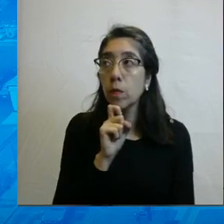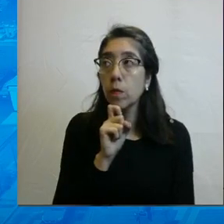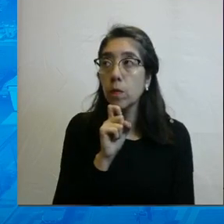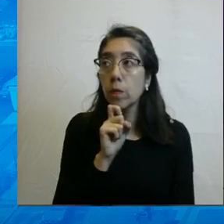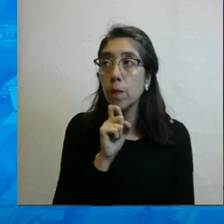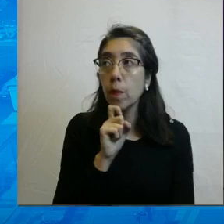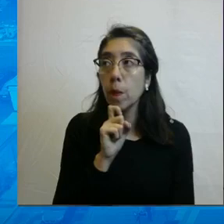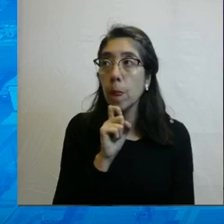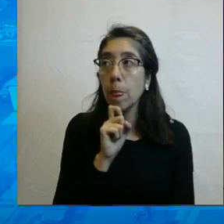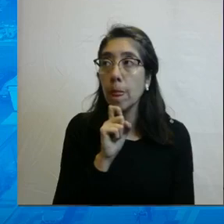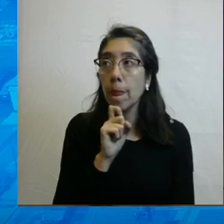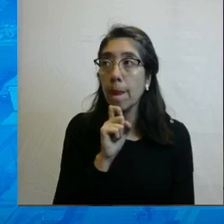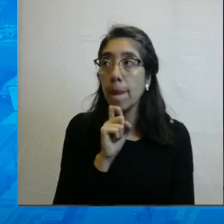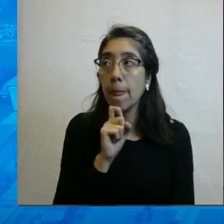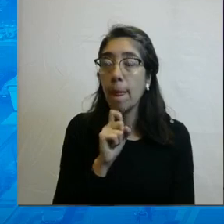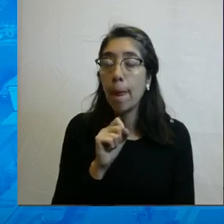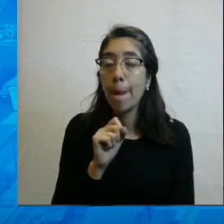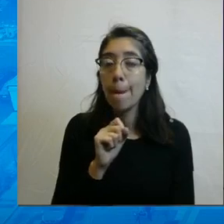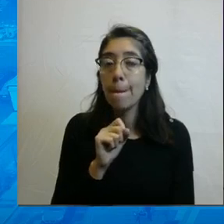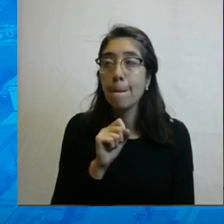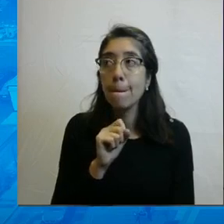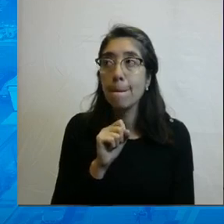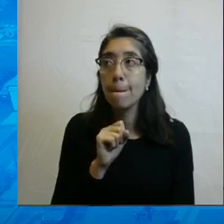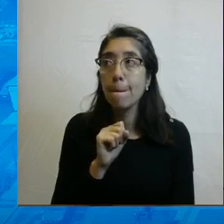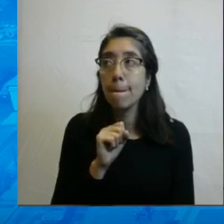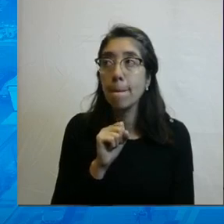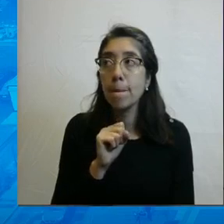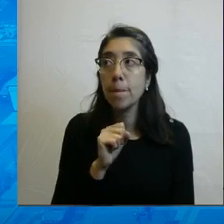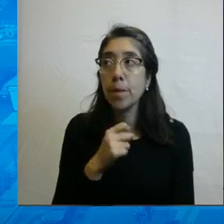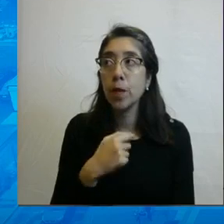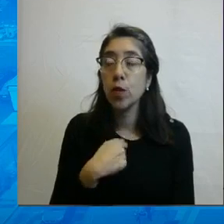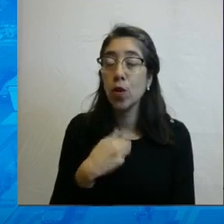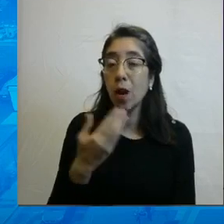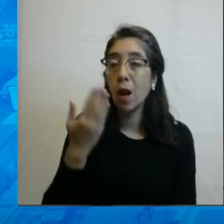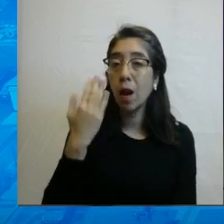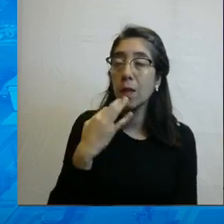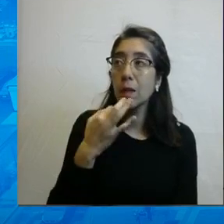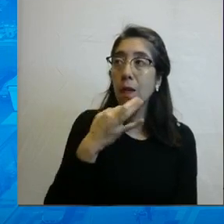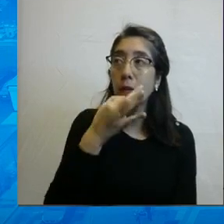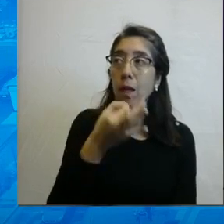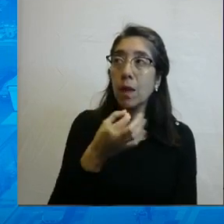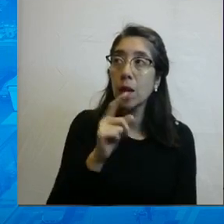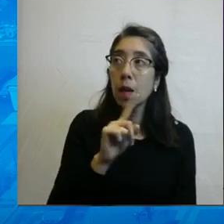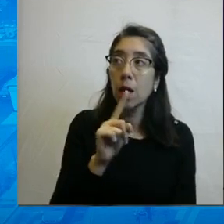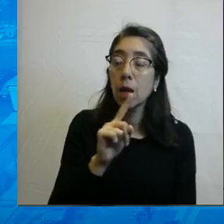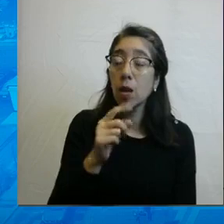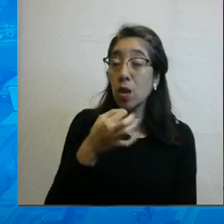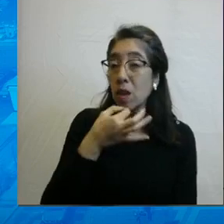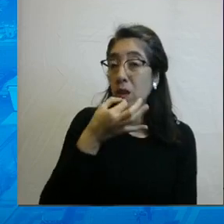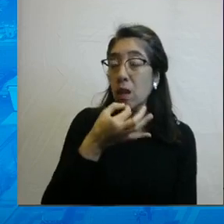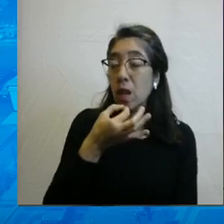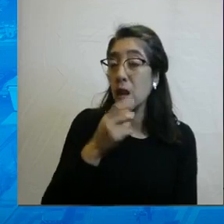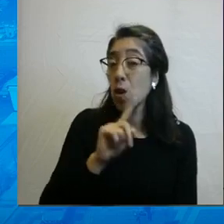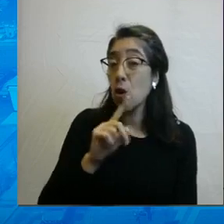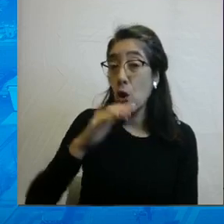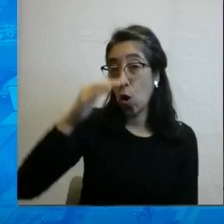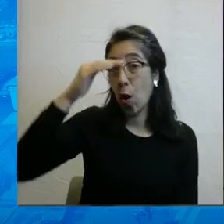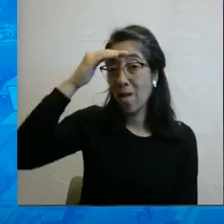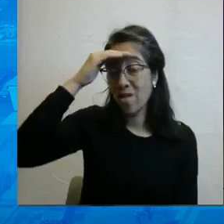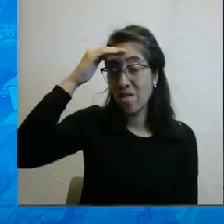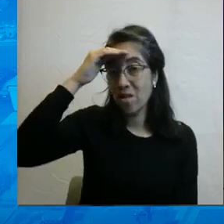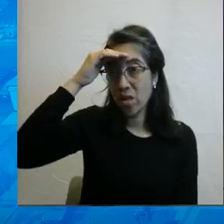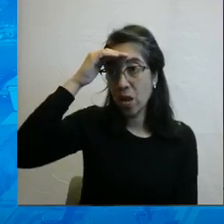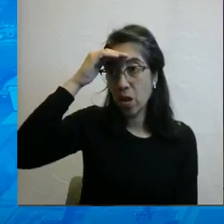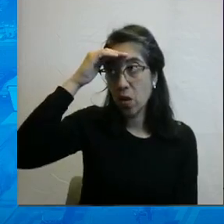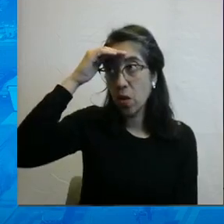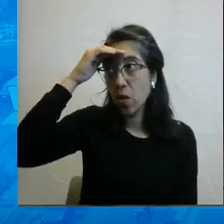sentimiento. No es que la otra vez yo dije que yo no confiara en los otros concejales, sino que